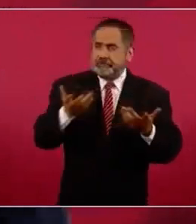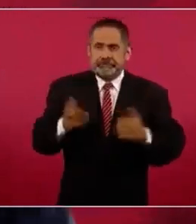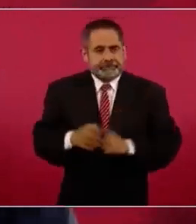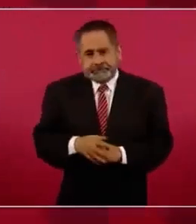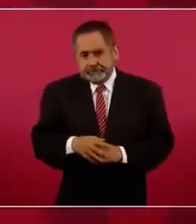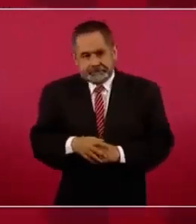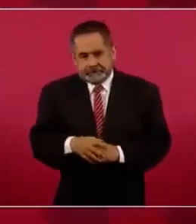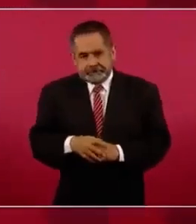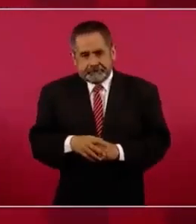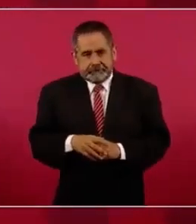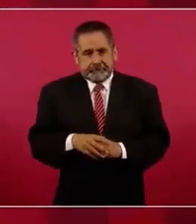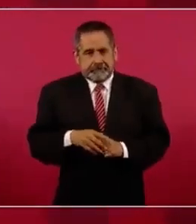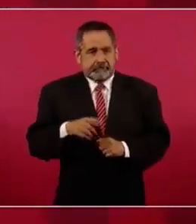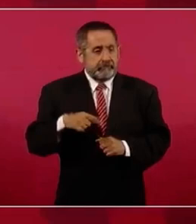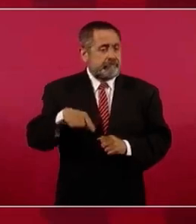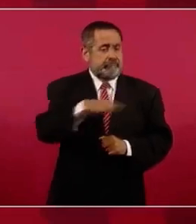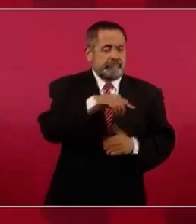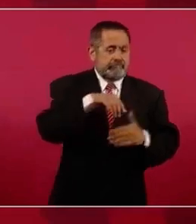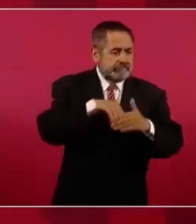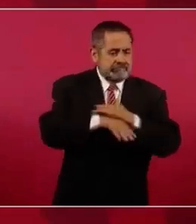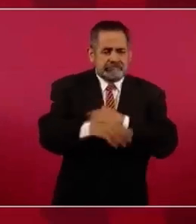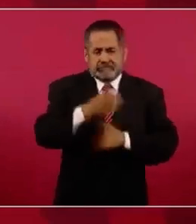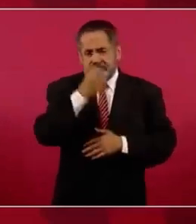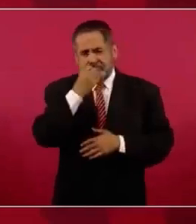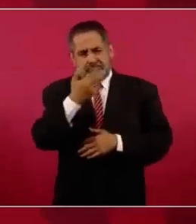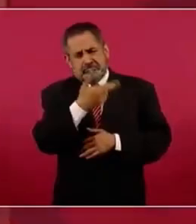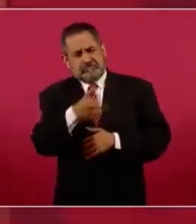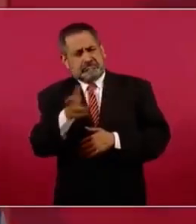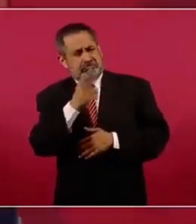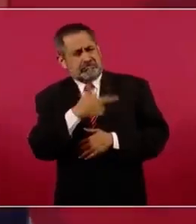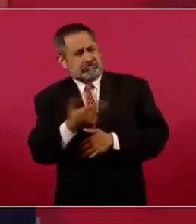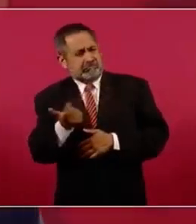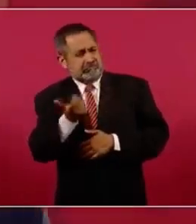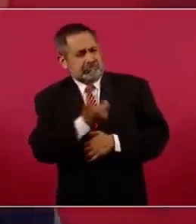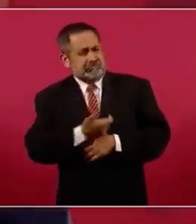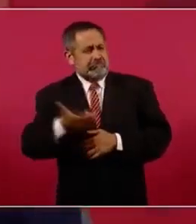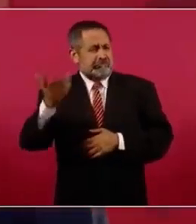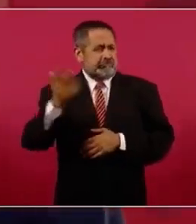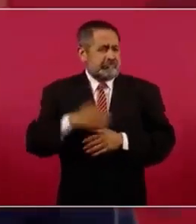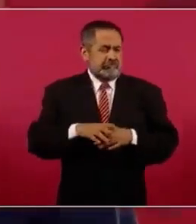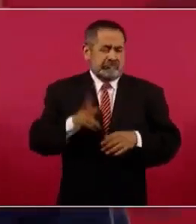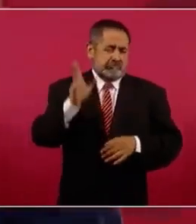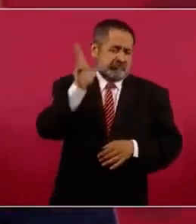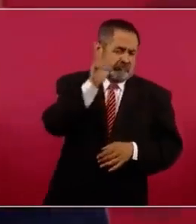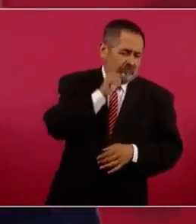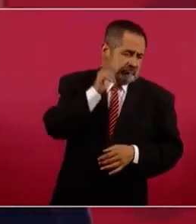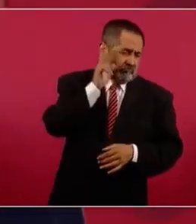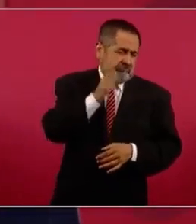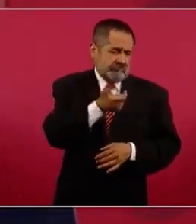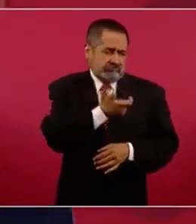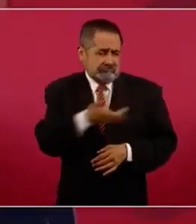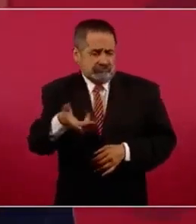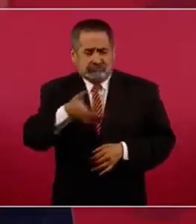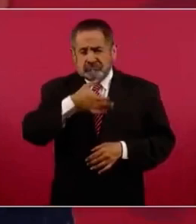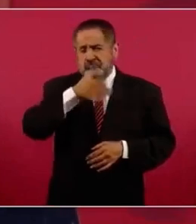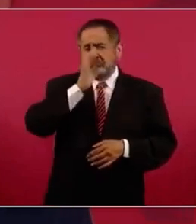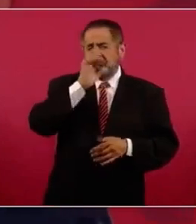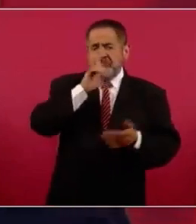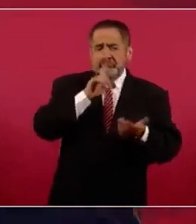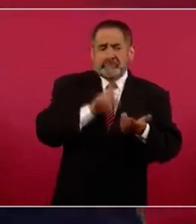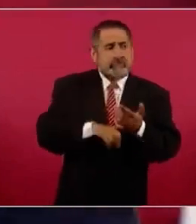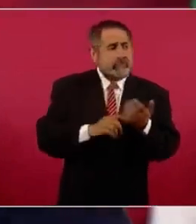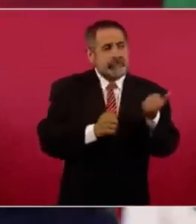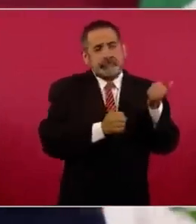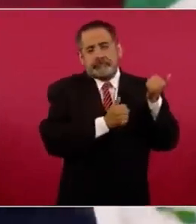y quieren comer en restaurantes caros y tomar vinos de